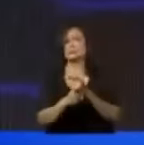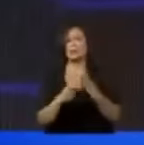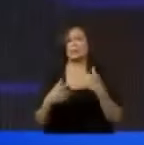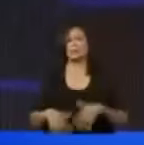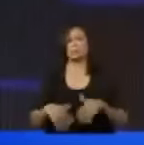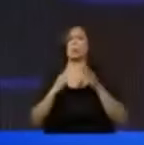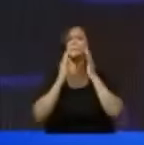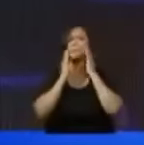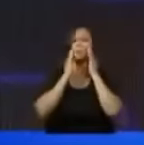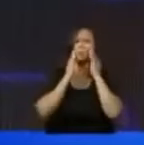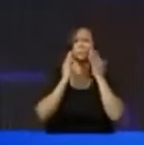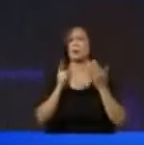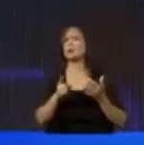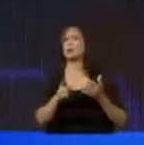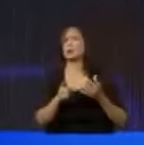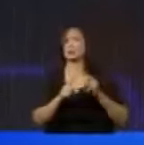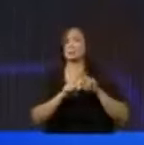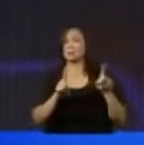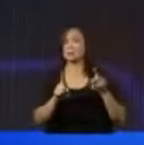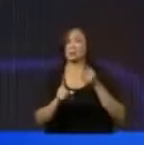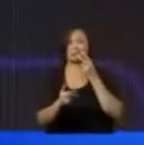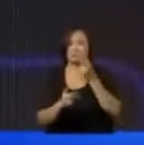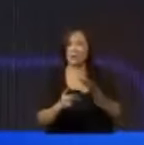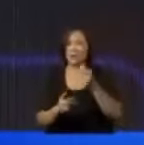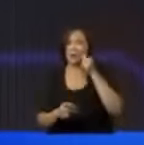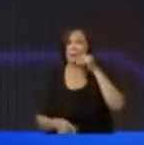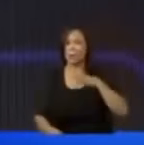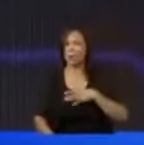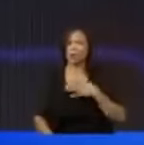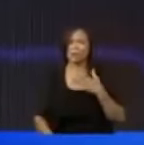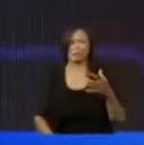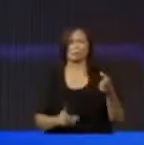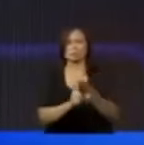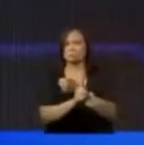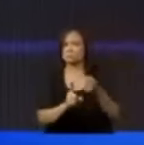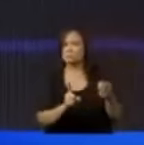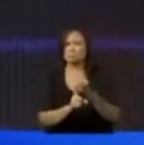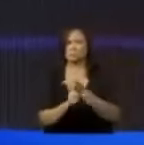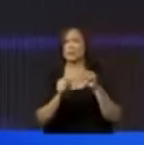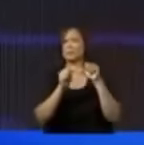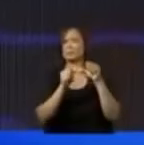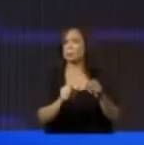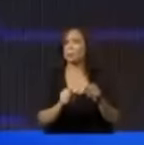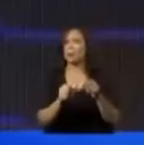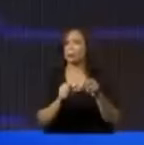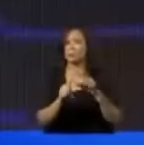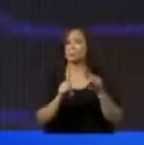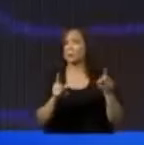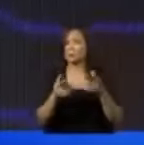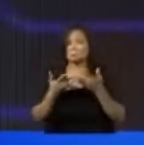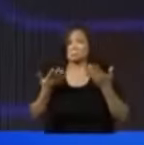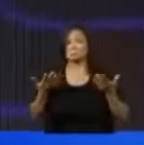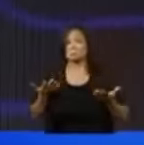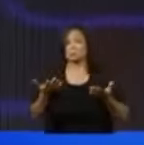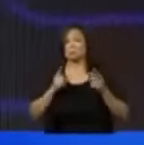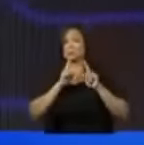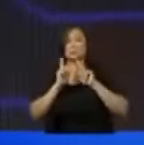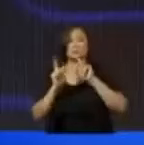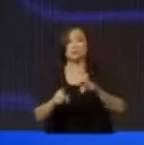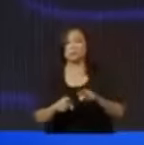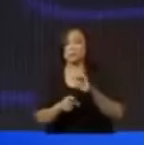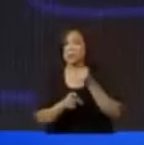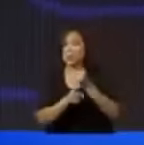una gran preocupación. Ver a la mujer sometida a una violencia permanente y continua sin que haya habido una